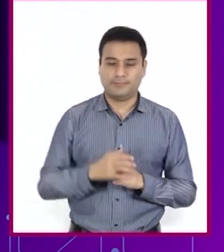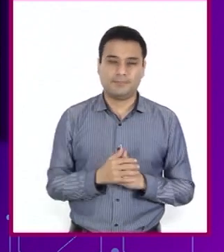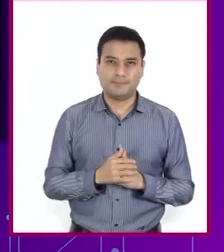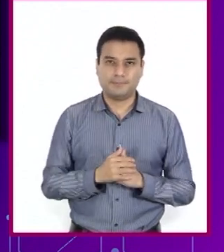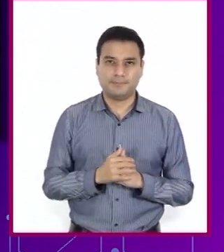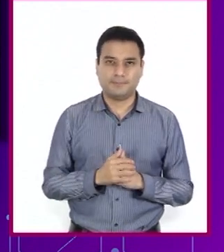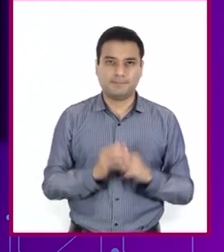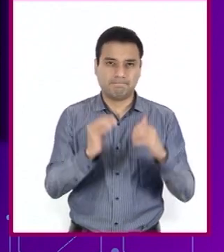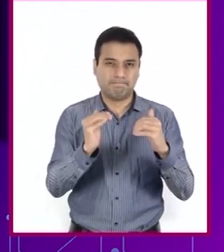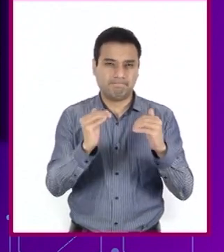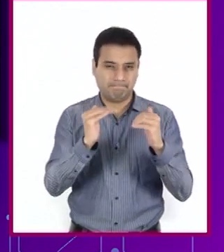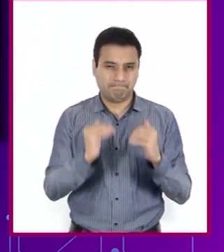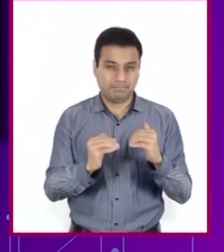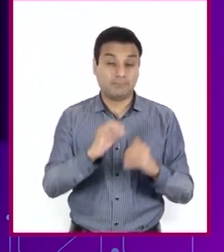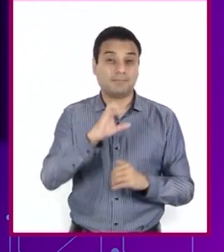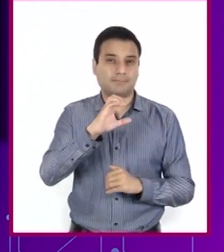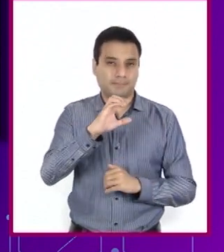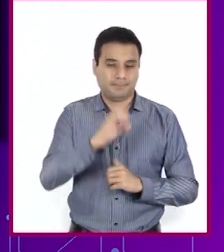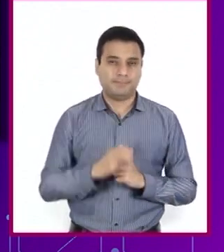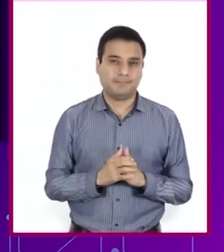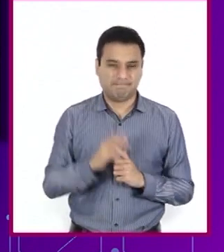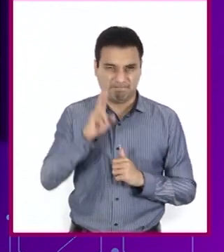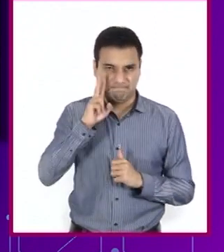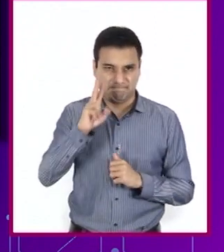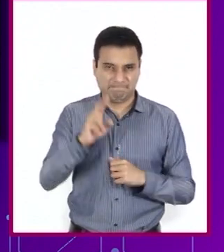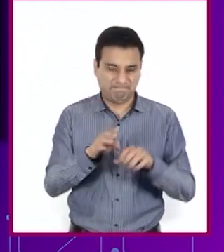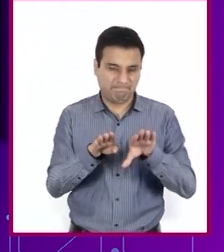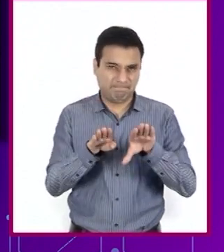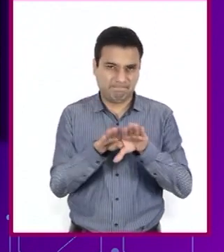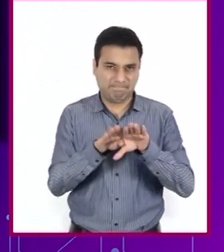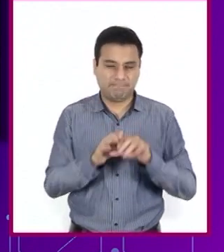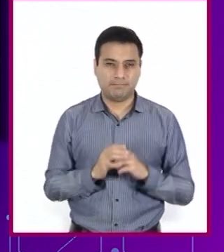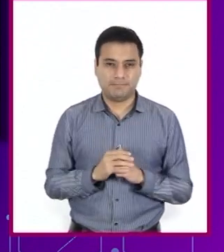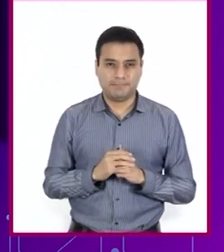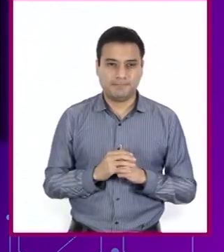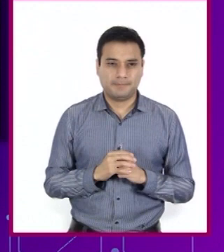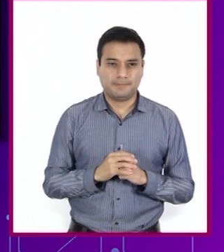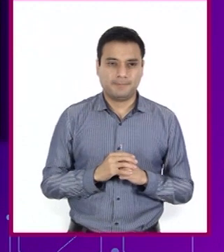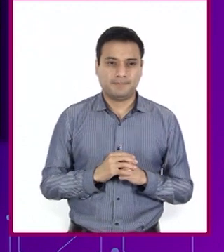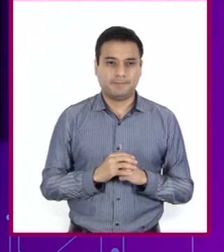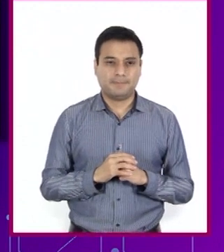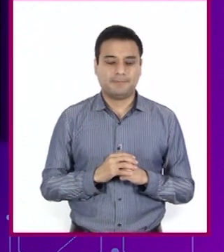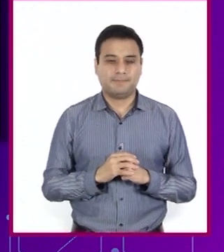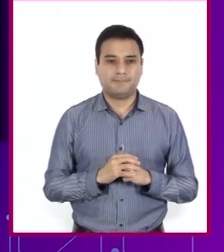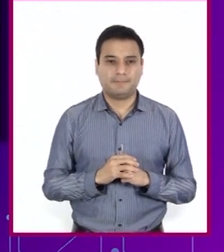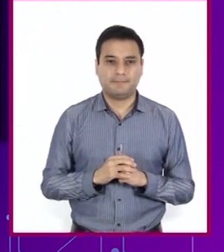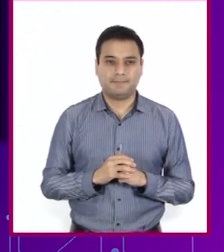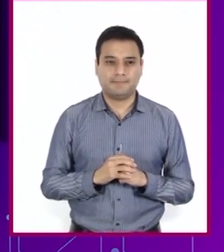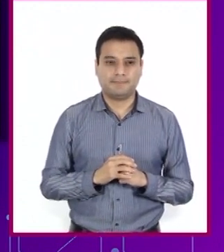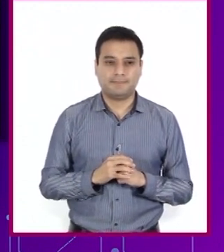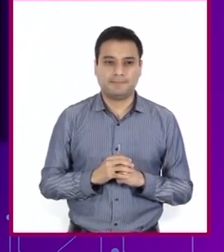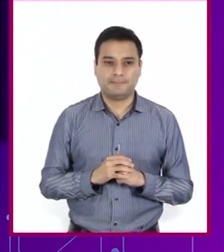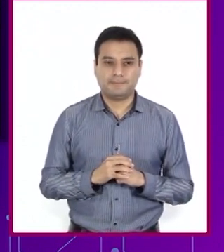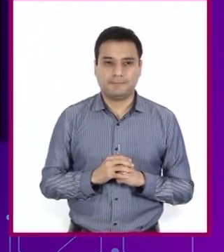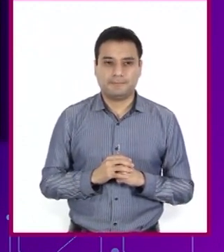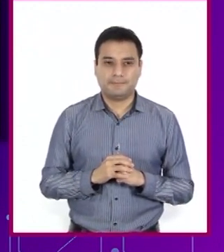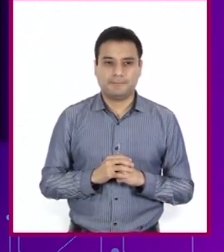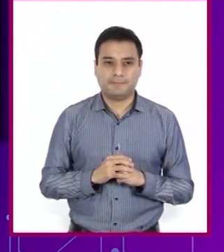El siguiente es el carbono. Observen, cada vez que aumentamos un protón, el nombre del